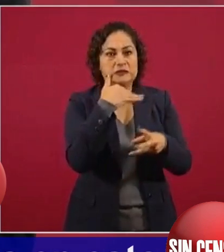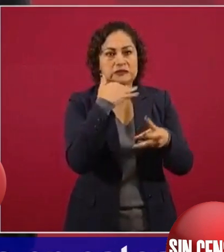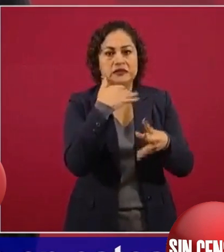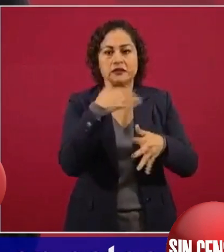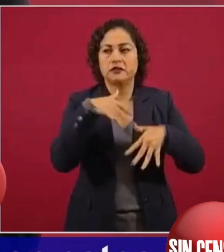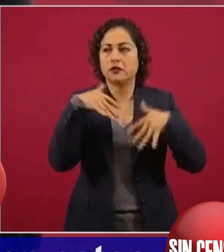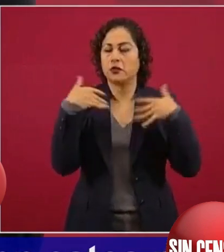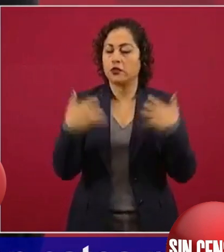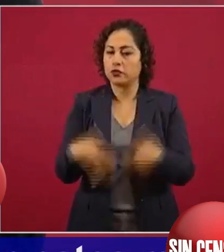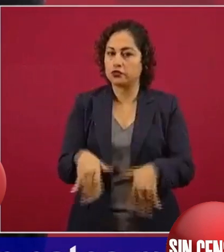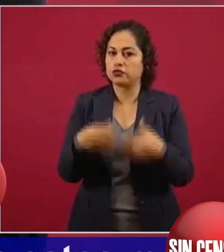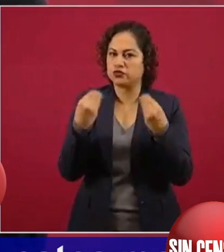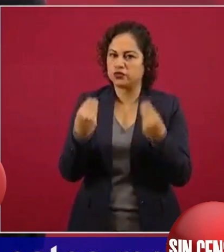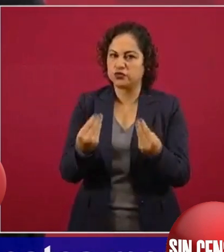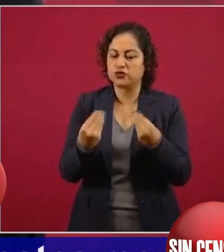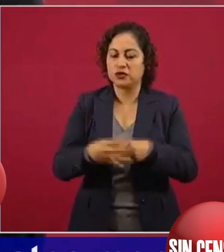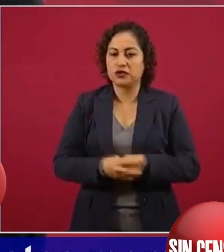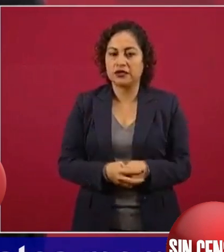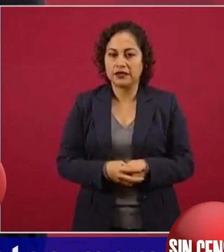pero